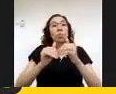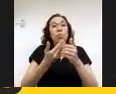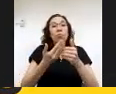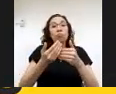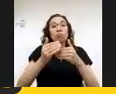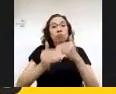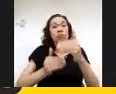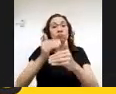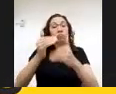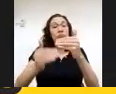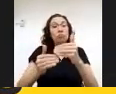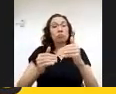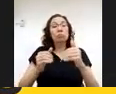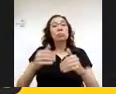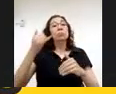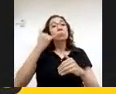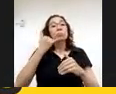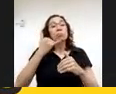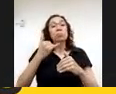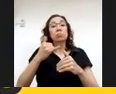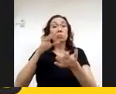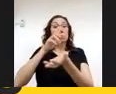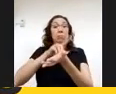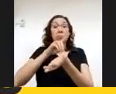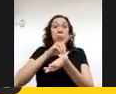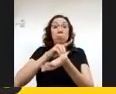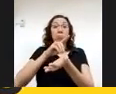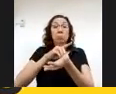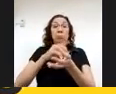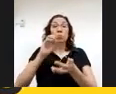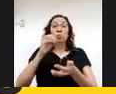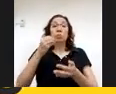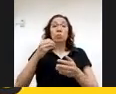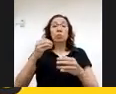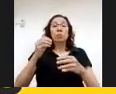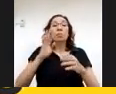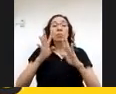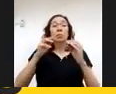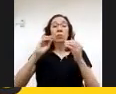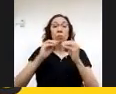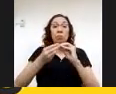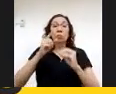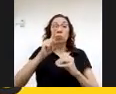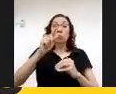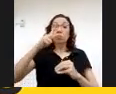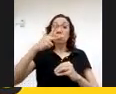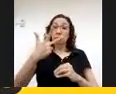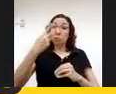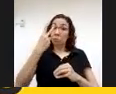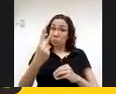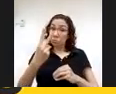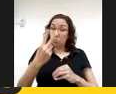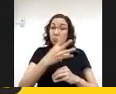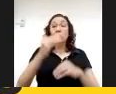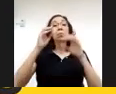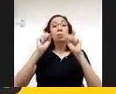contactar al médico o contactar al número 132 y